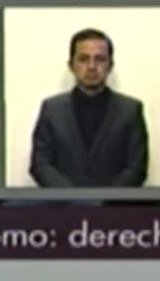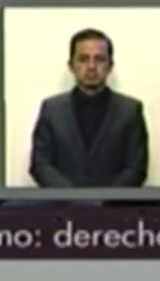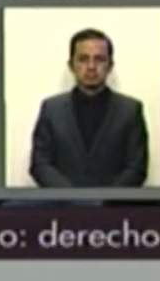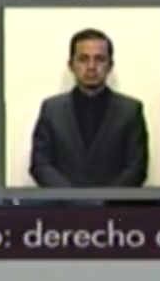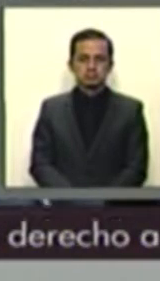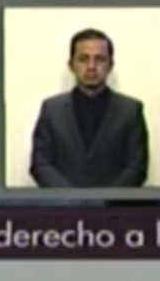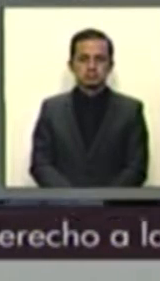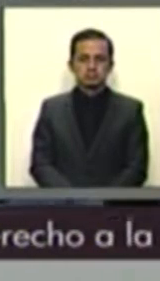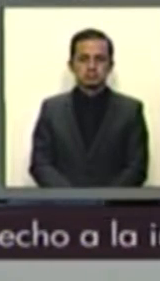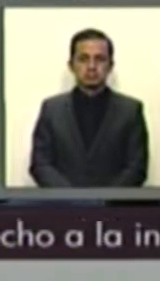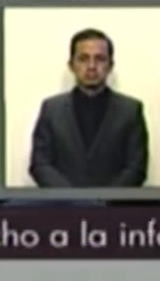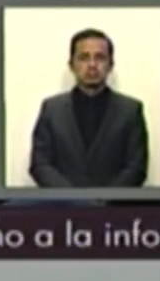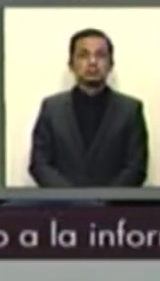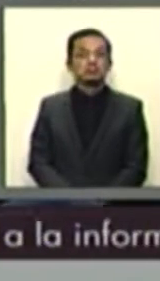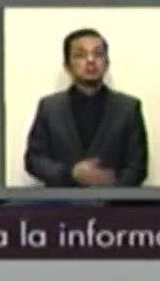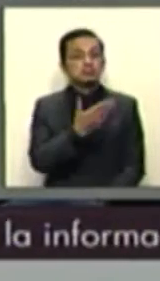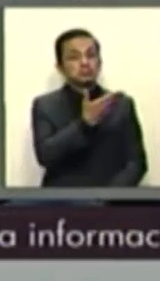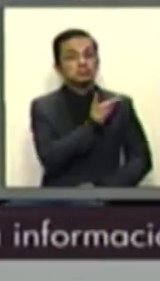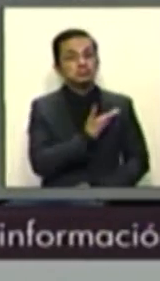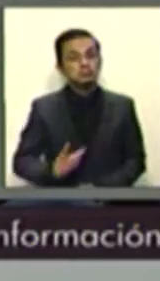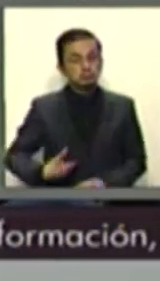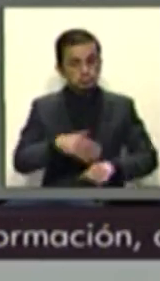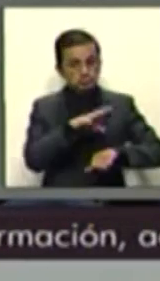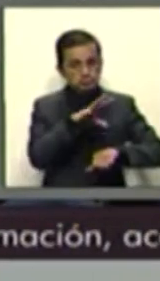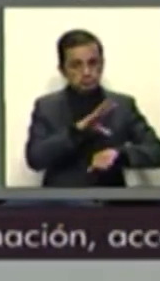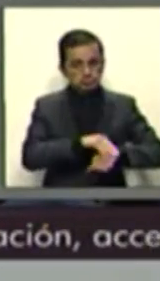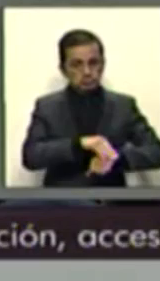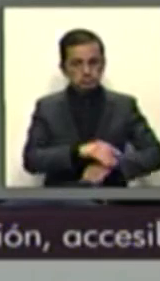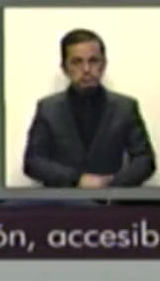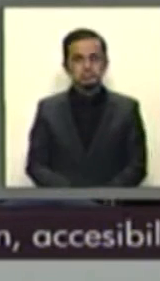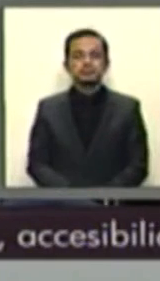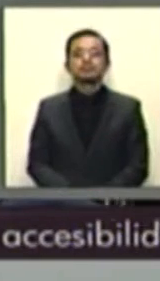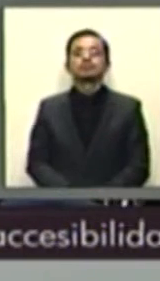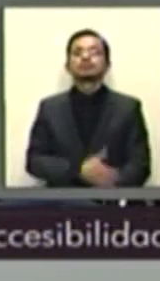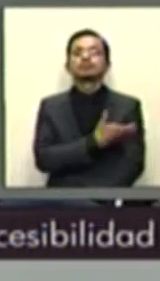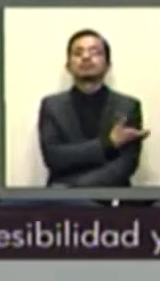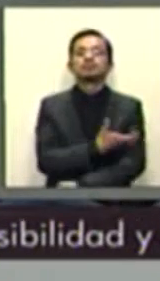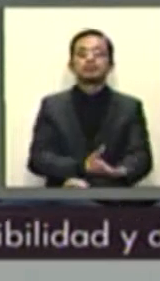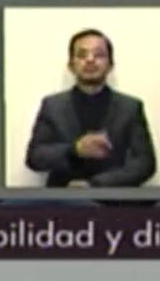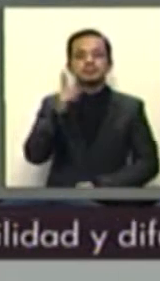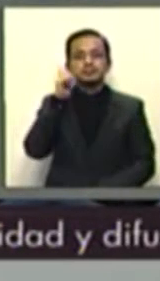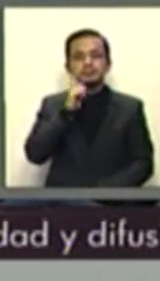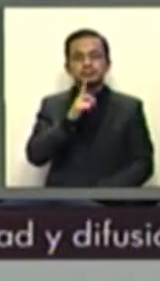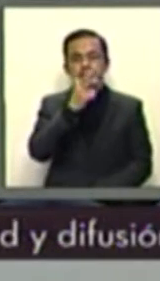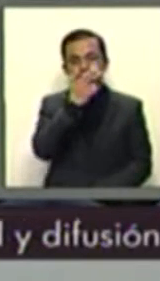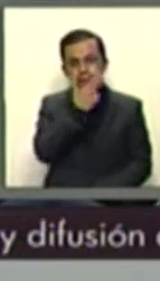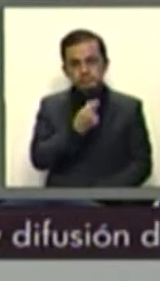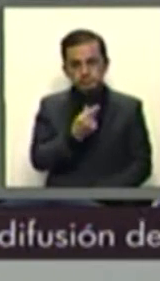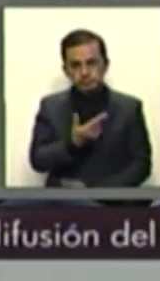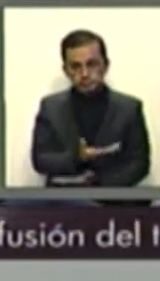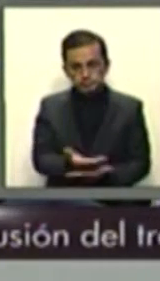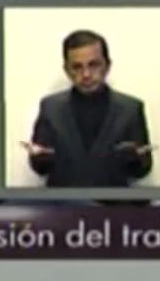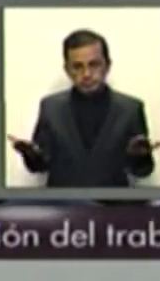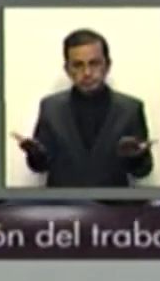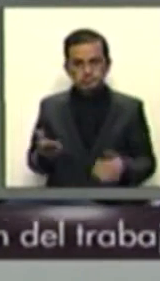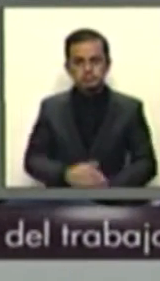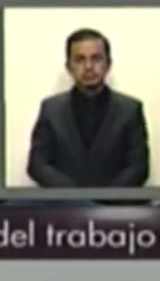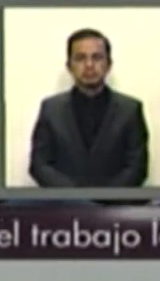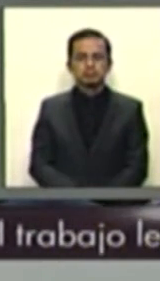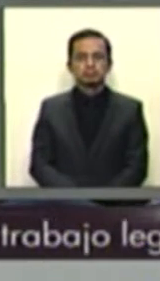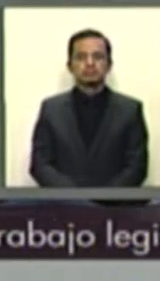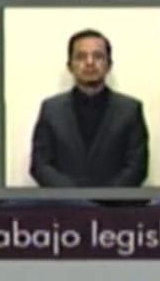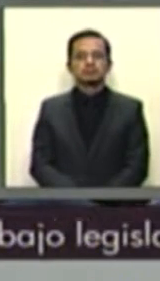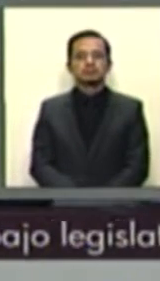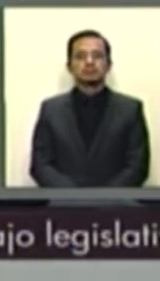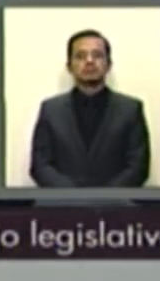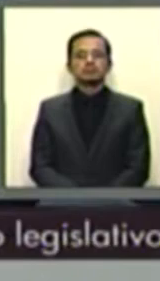con Venia presidente compañeras y compañeros se